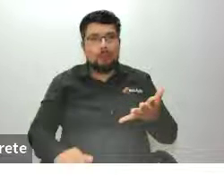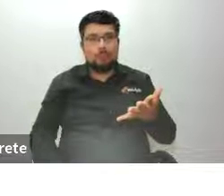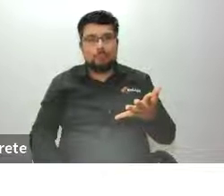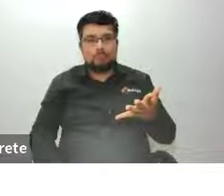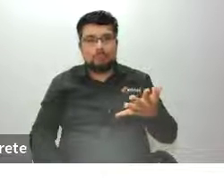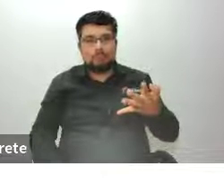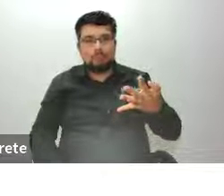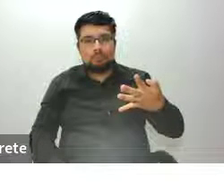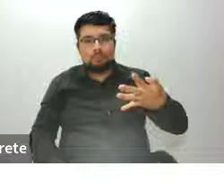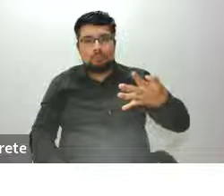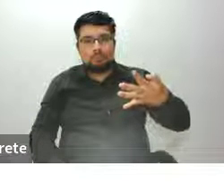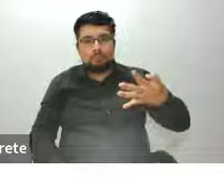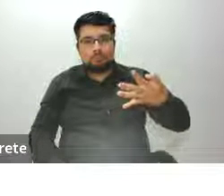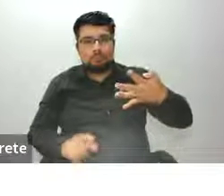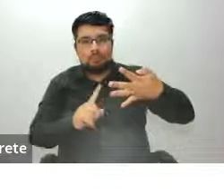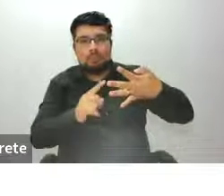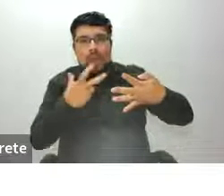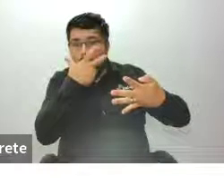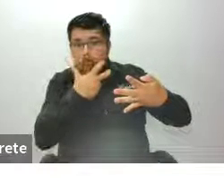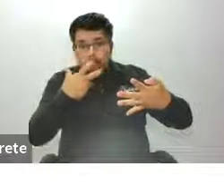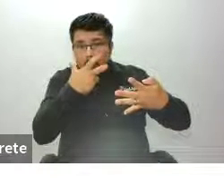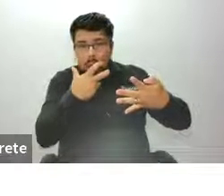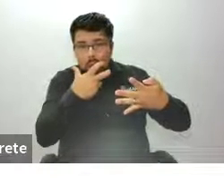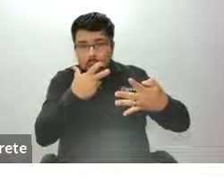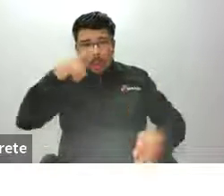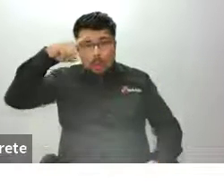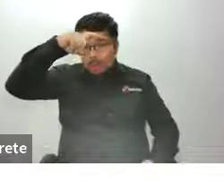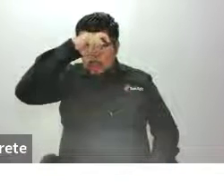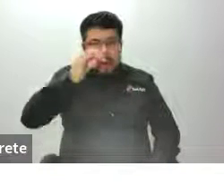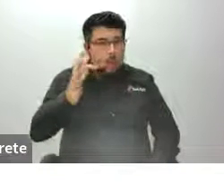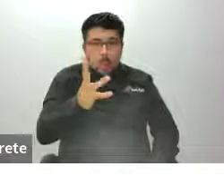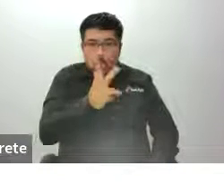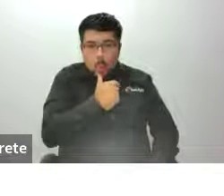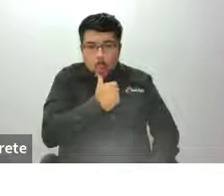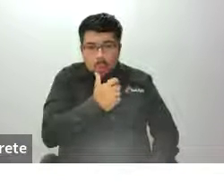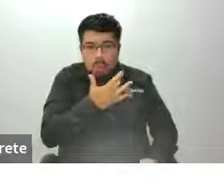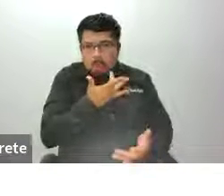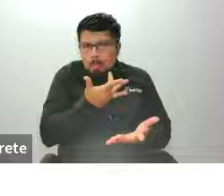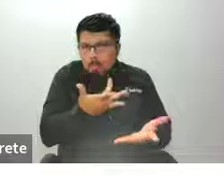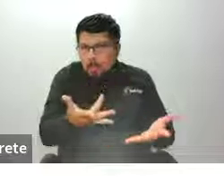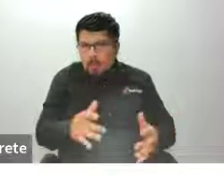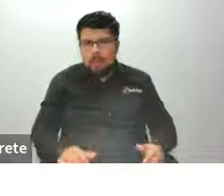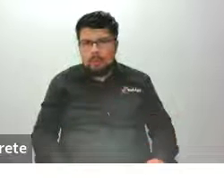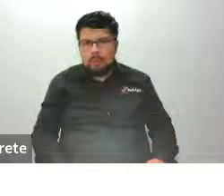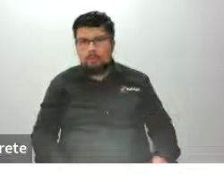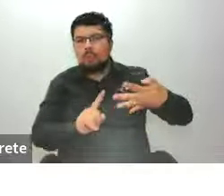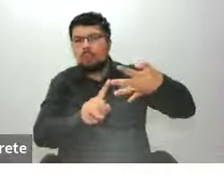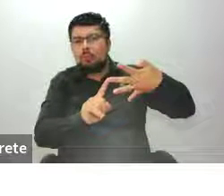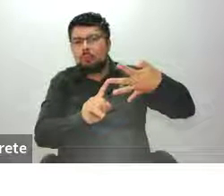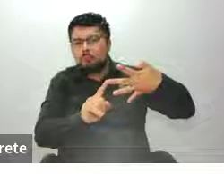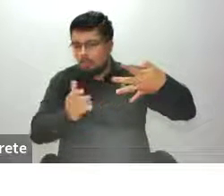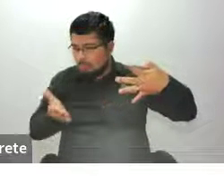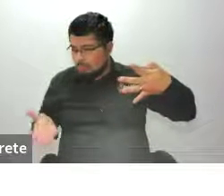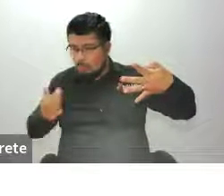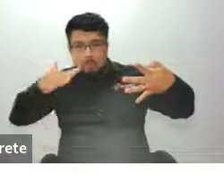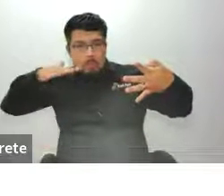en el lenguaje. ¿Por qué no hay dificultades en el lenguaje? Porque los niños sordos y